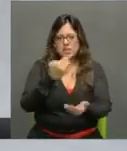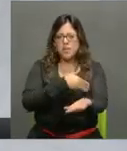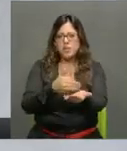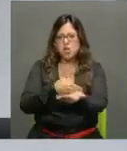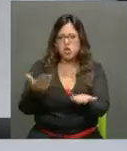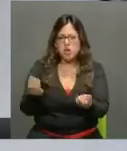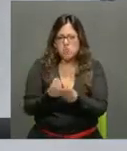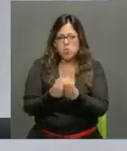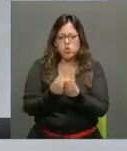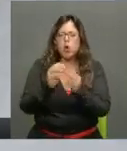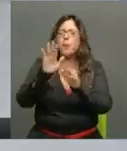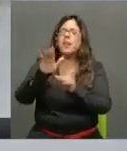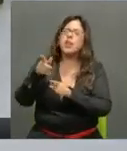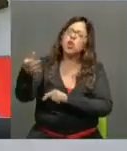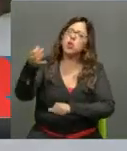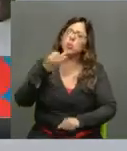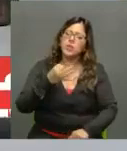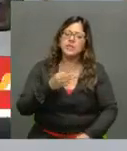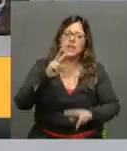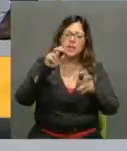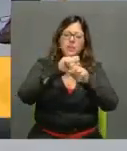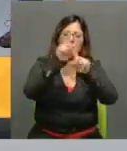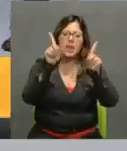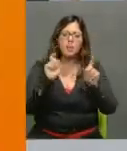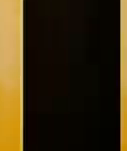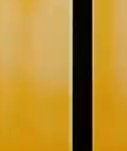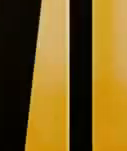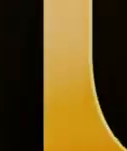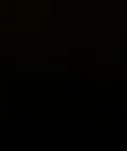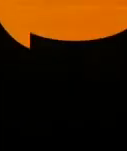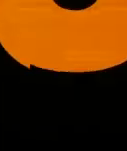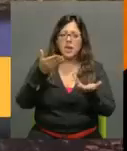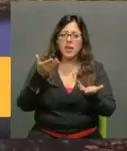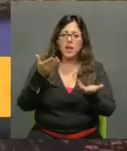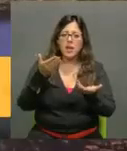Ahora, me quiero quedar con lo que tú dices frente a la pregunta de un plebiscito constituyente. Vamos a la moneda.